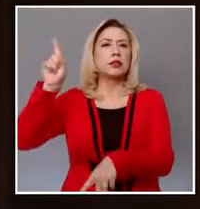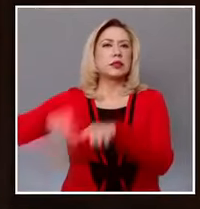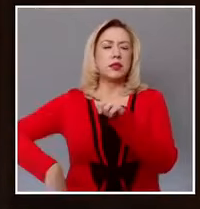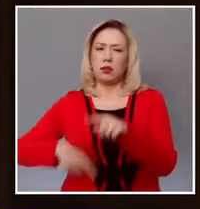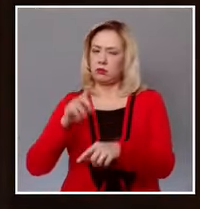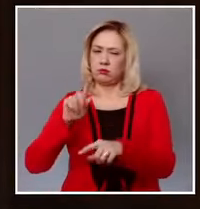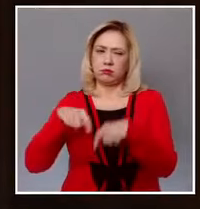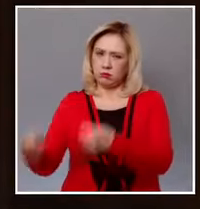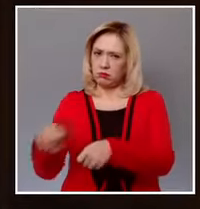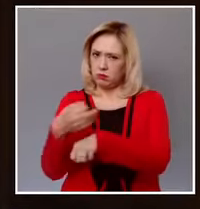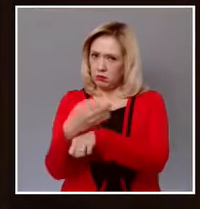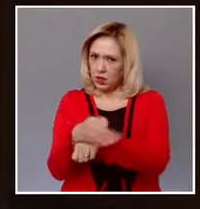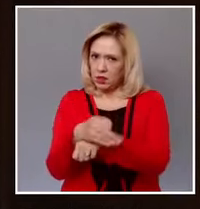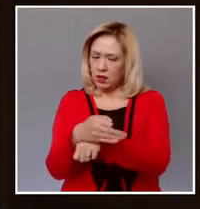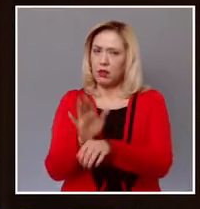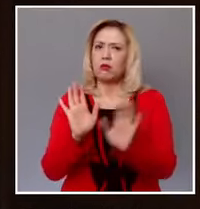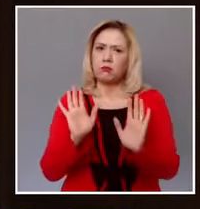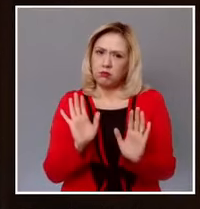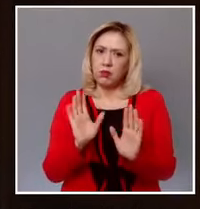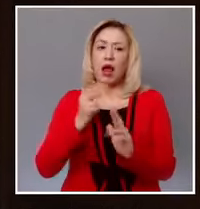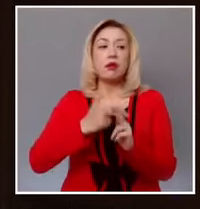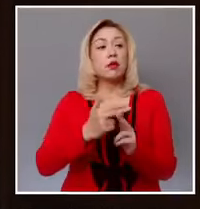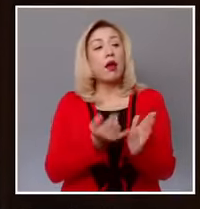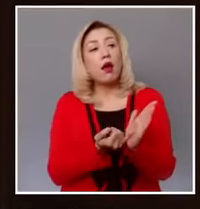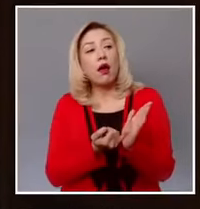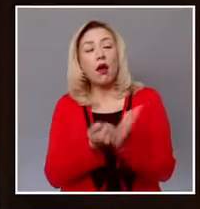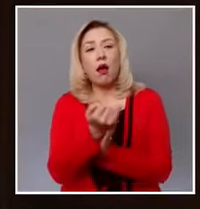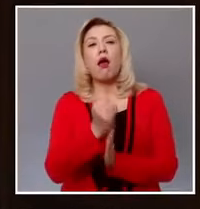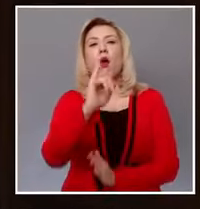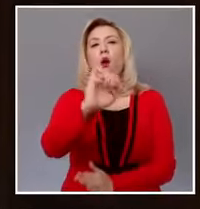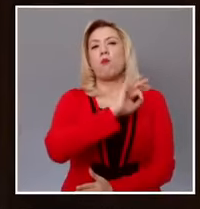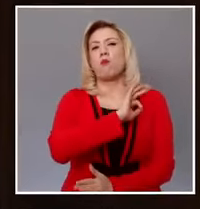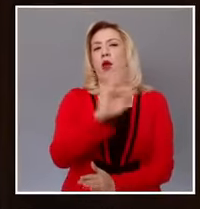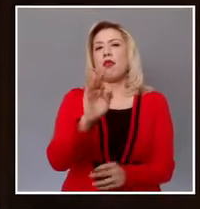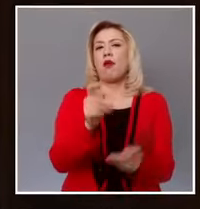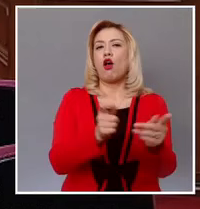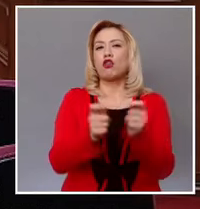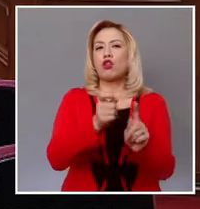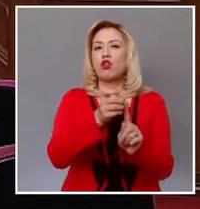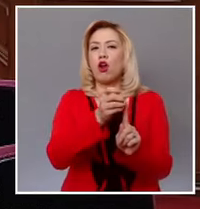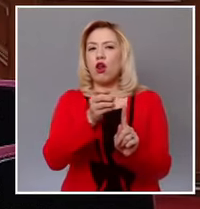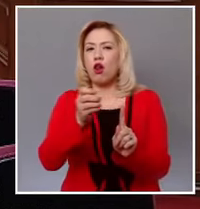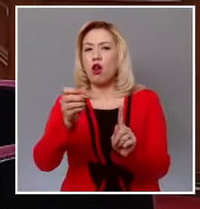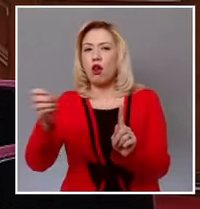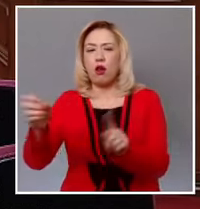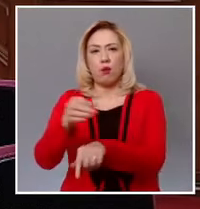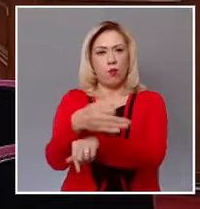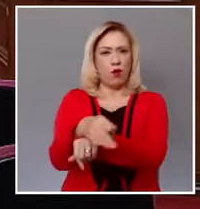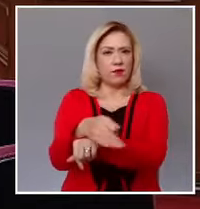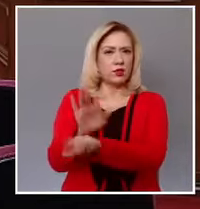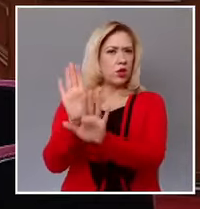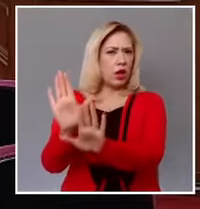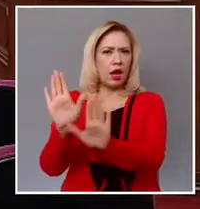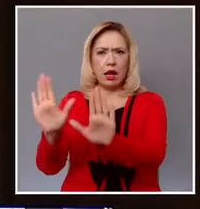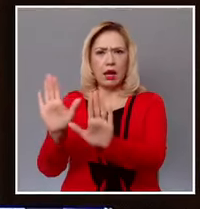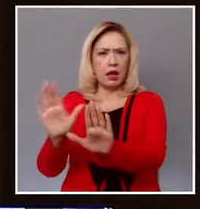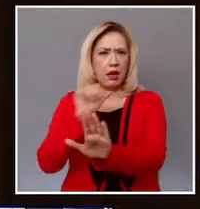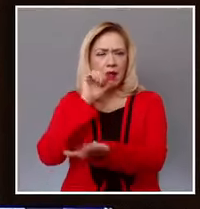es procedente para controlar el cumplimiento de la suspensión provisional. El recurso de queja